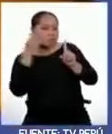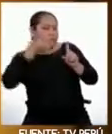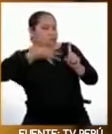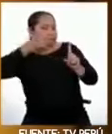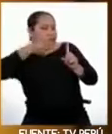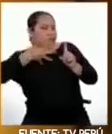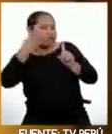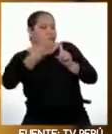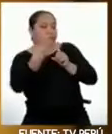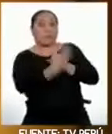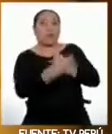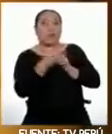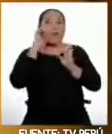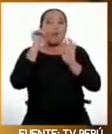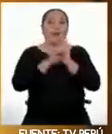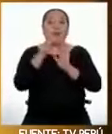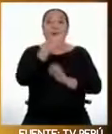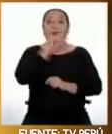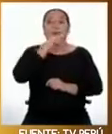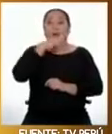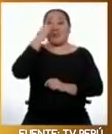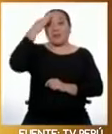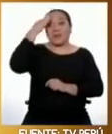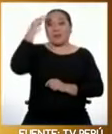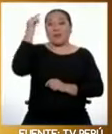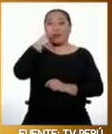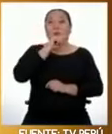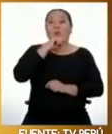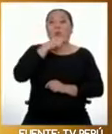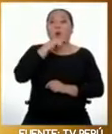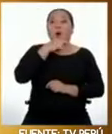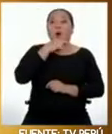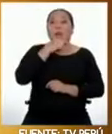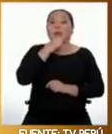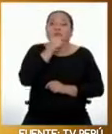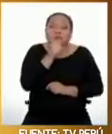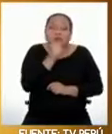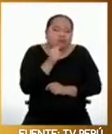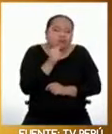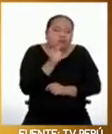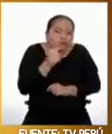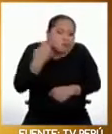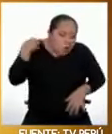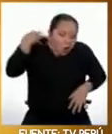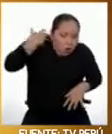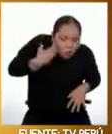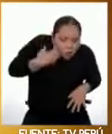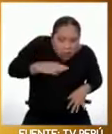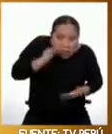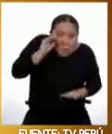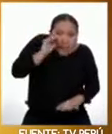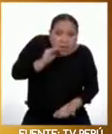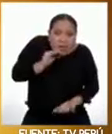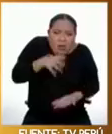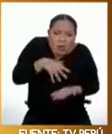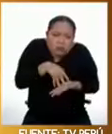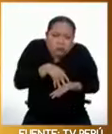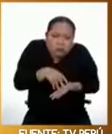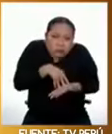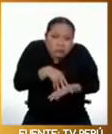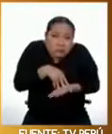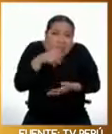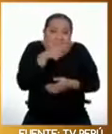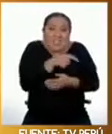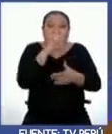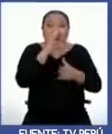Por ejemplo, de la señora sabemos que es una mujer de gran edad, encorvada, pequeña, frágil.